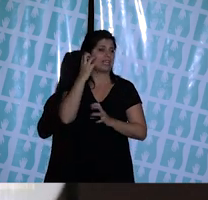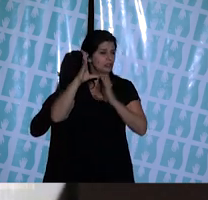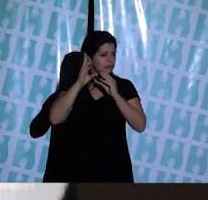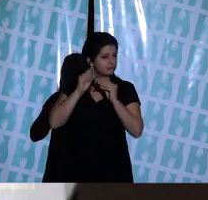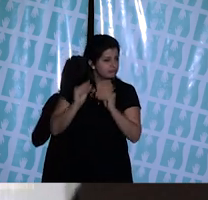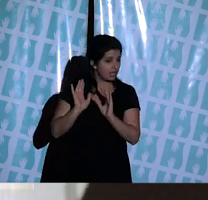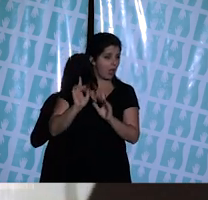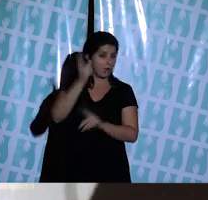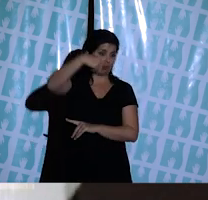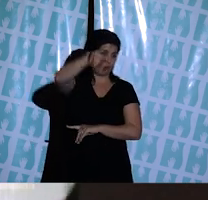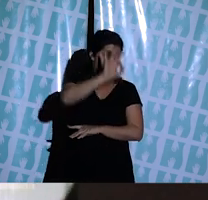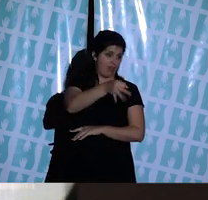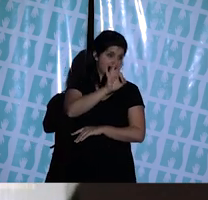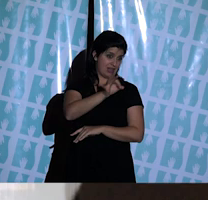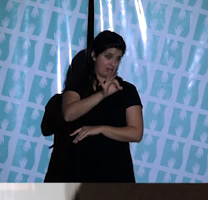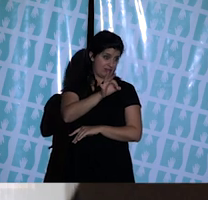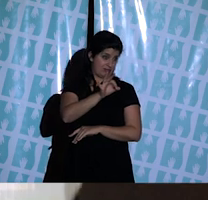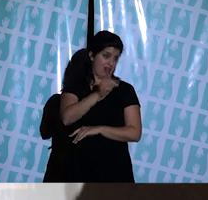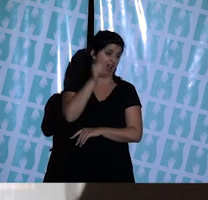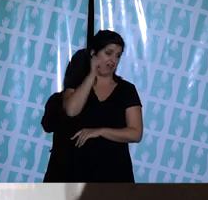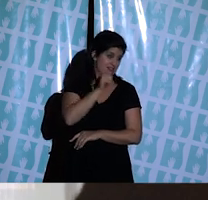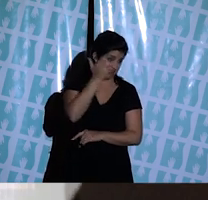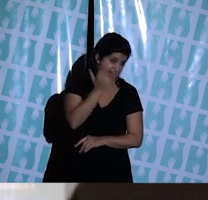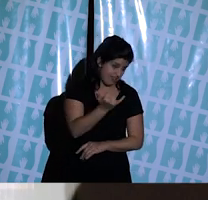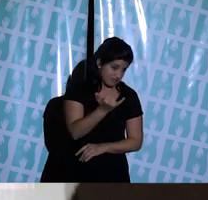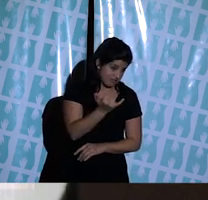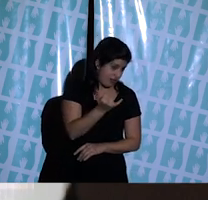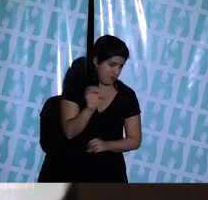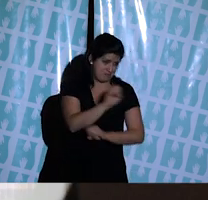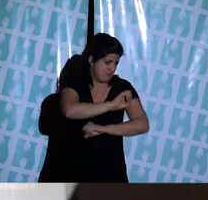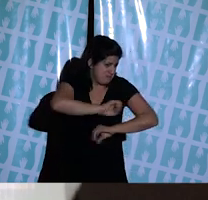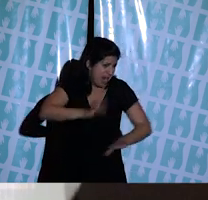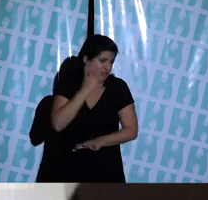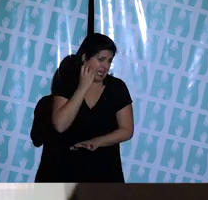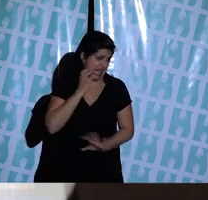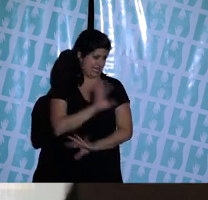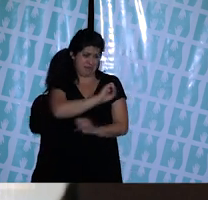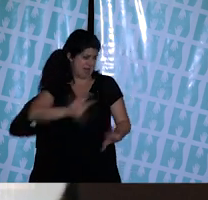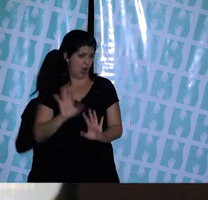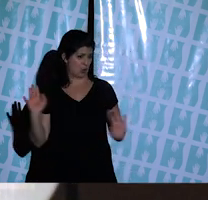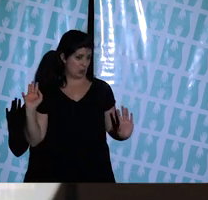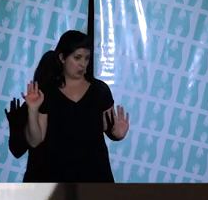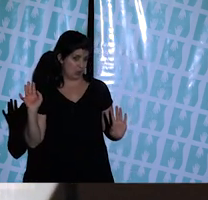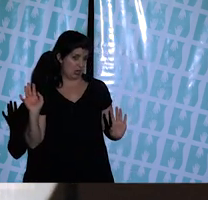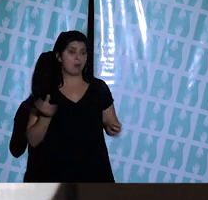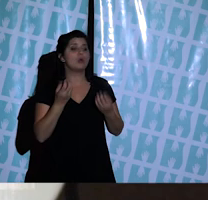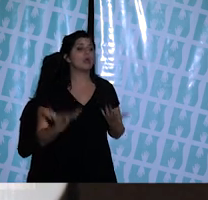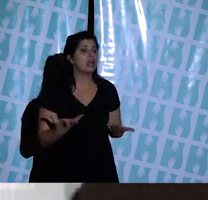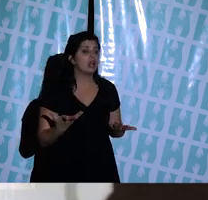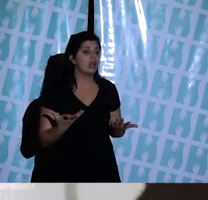como ustedes sabrán, no hay cosa peor para una herida que rascársela. ¿Por qué?